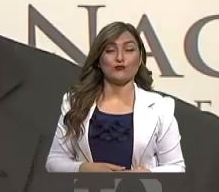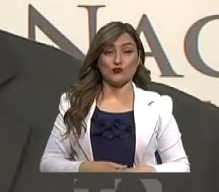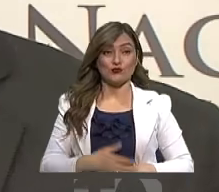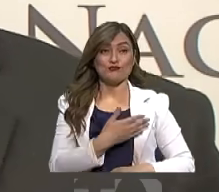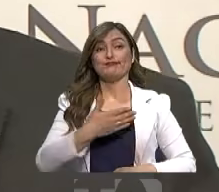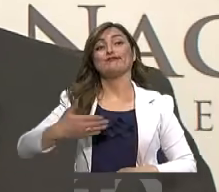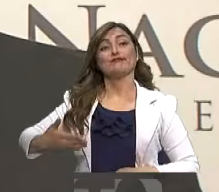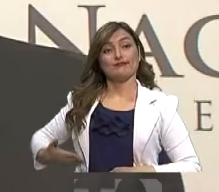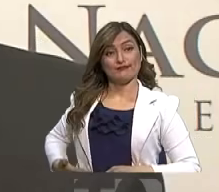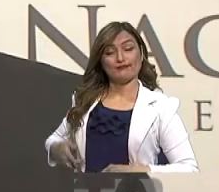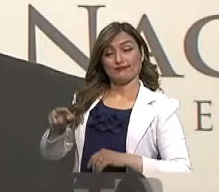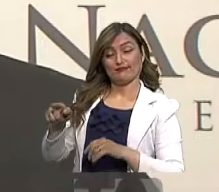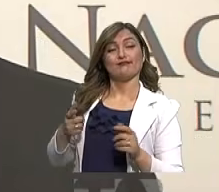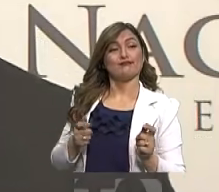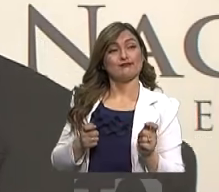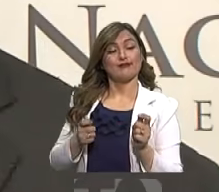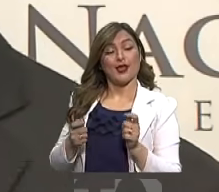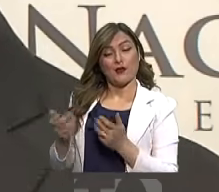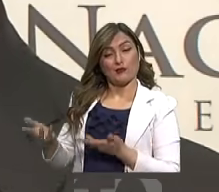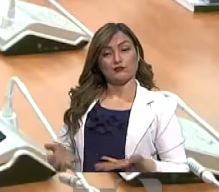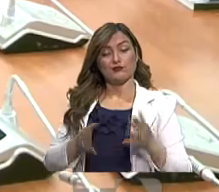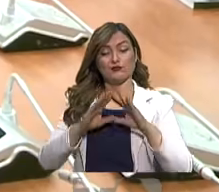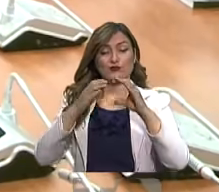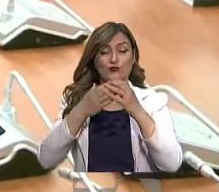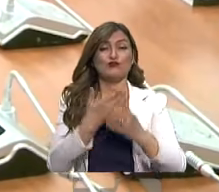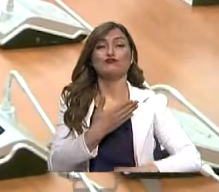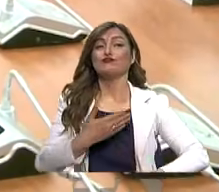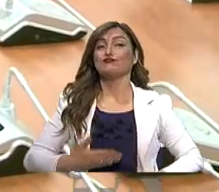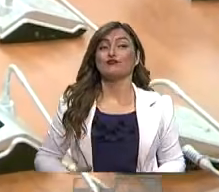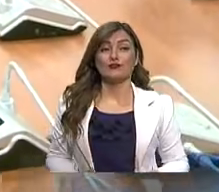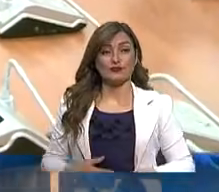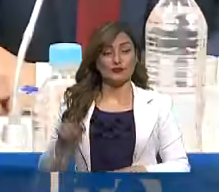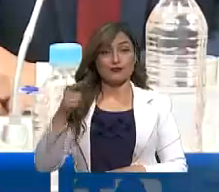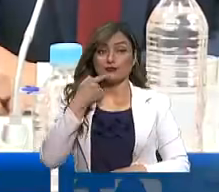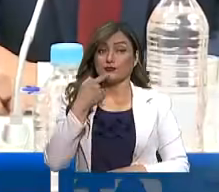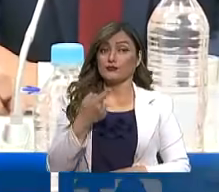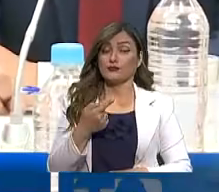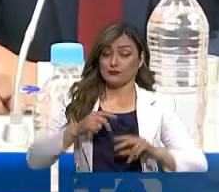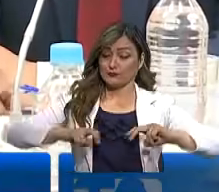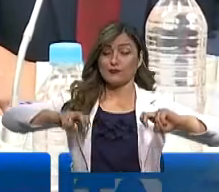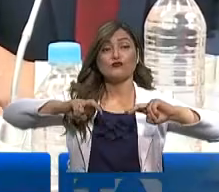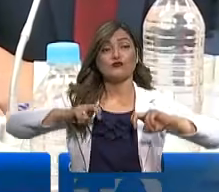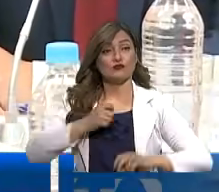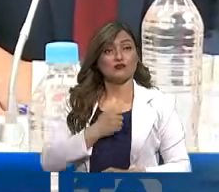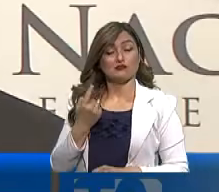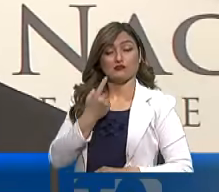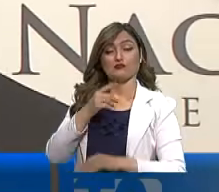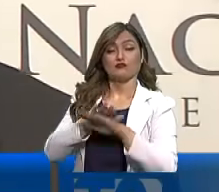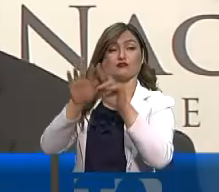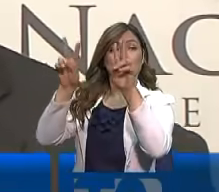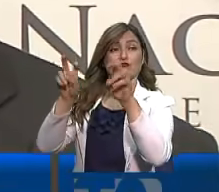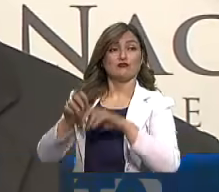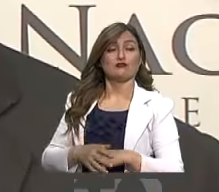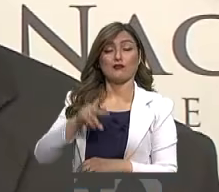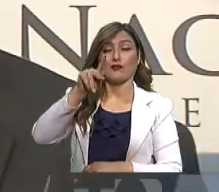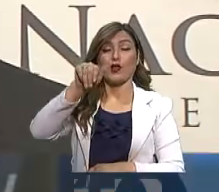presidente de la República iba a recibir a la Comisión de Fiscalización. Sin embargo, Villavicencio mencionó que va a investigar por sí solo este caso. Los